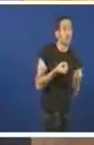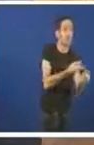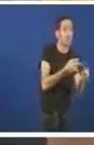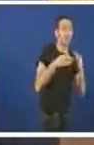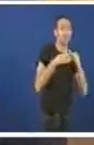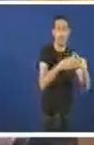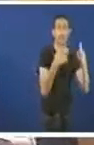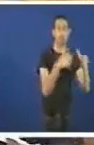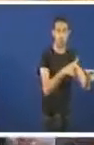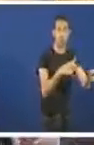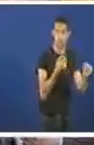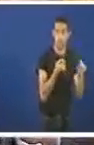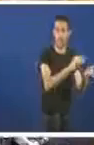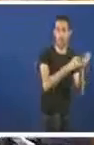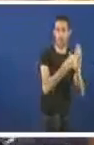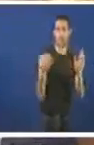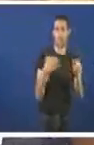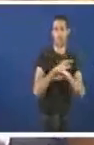máis, moitas gracias.